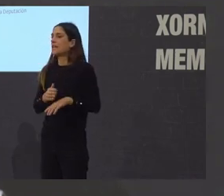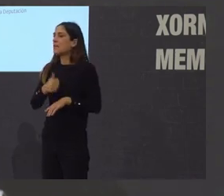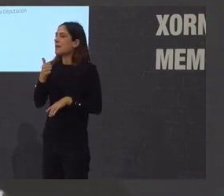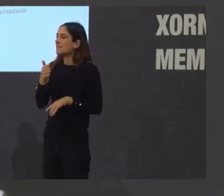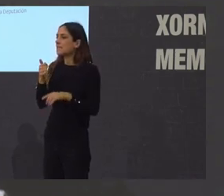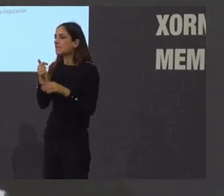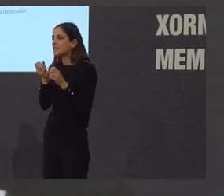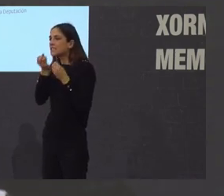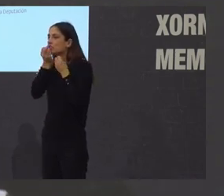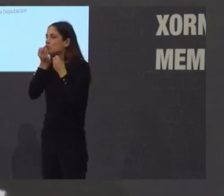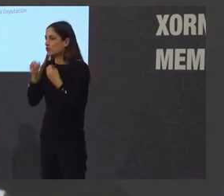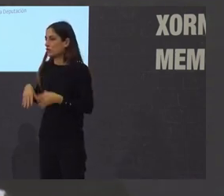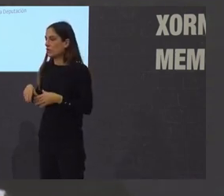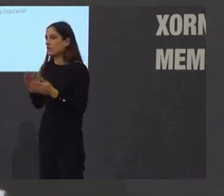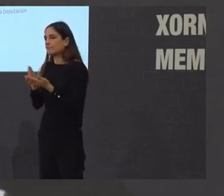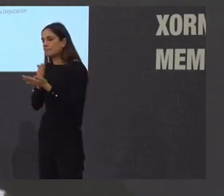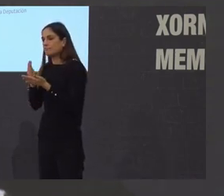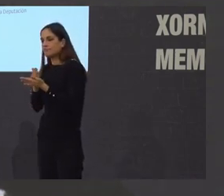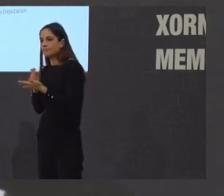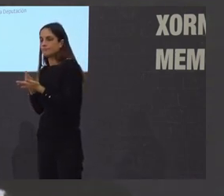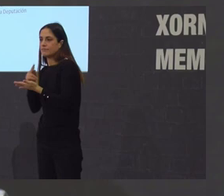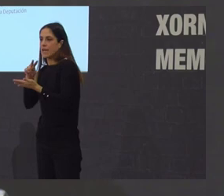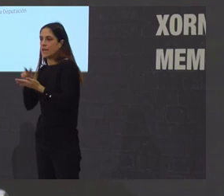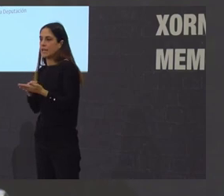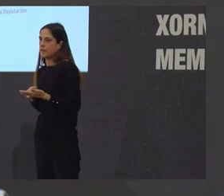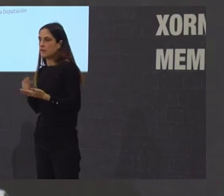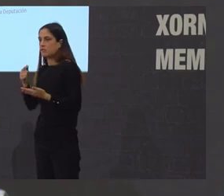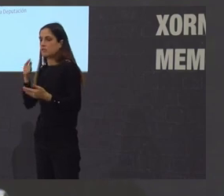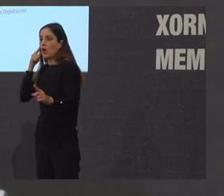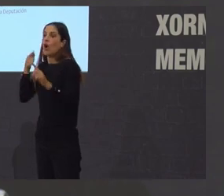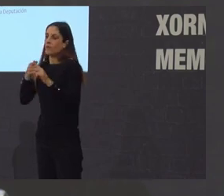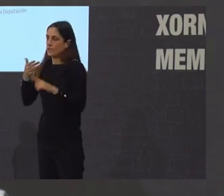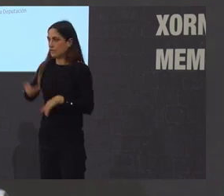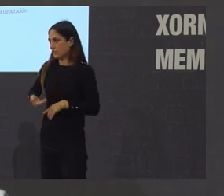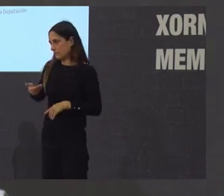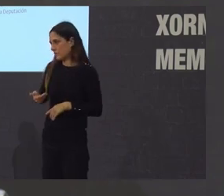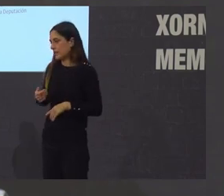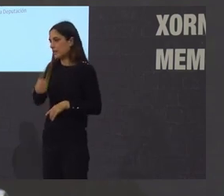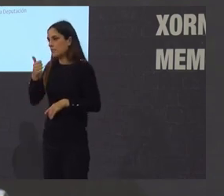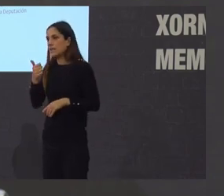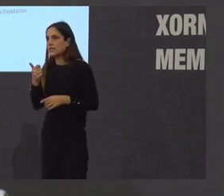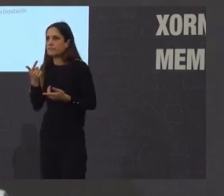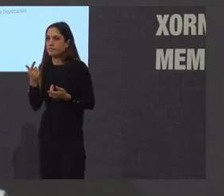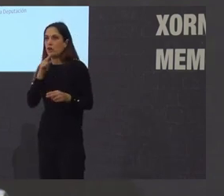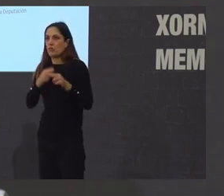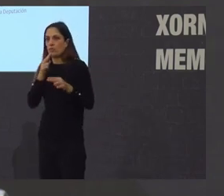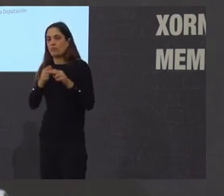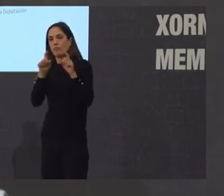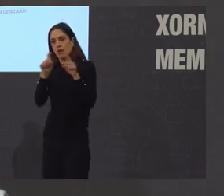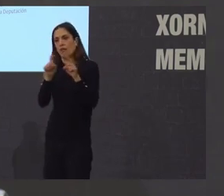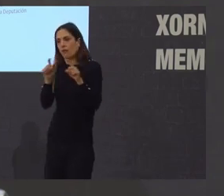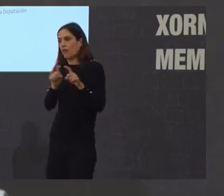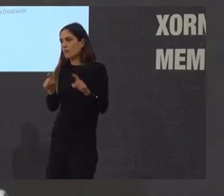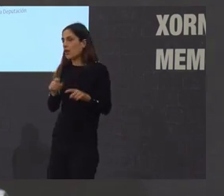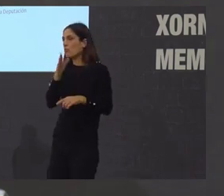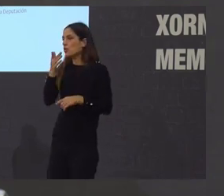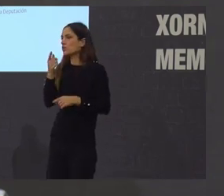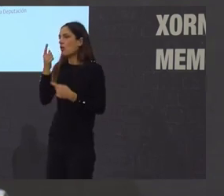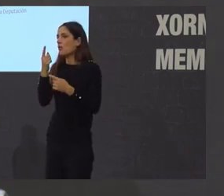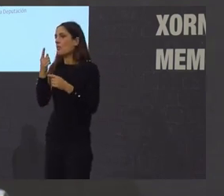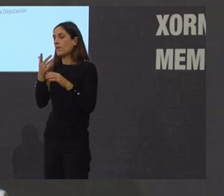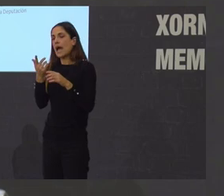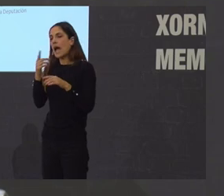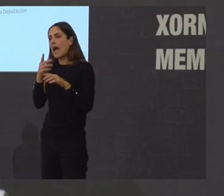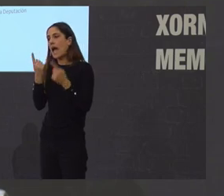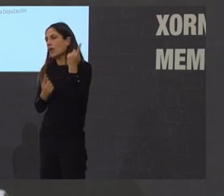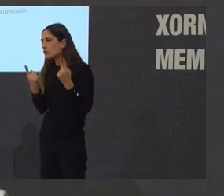pudiera leerlo y no pudiera encontrar una historia y que pudiera resultar entretenido, ¿no? Más que una enciclopedia, quería un libro, y por eso hay muchas que dejé fuera. Pero sí, hay